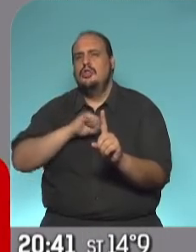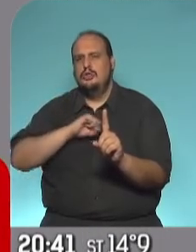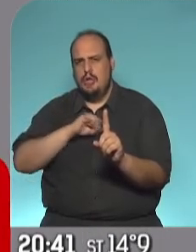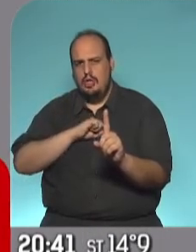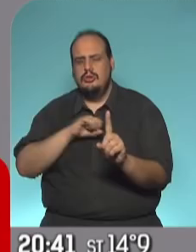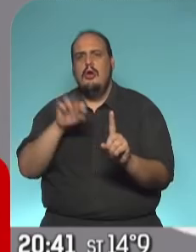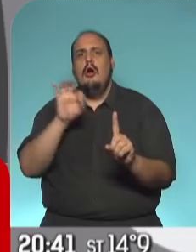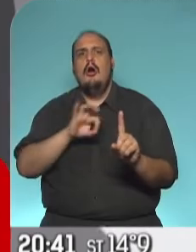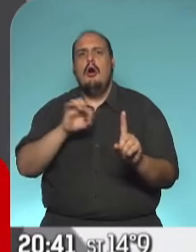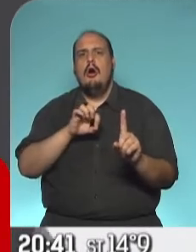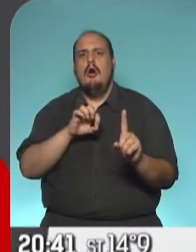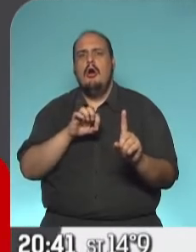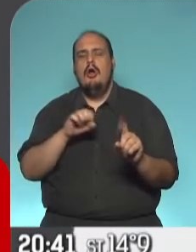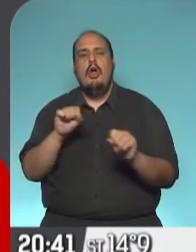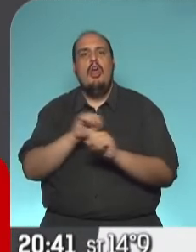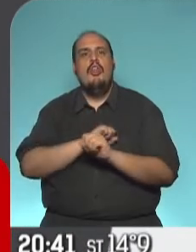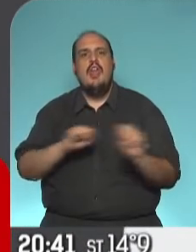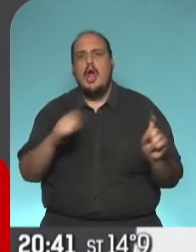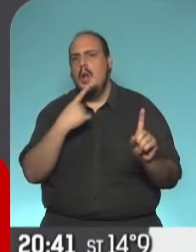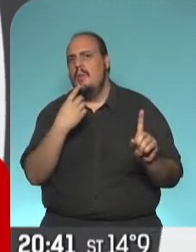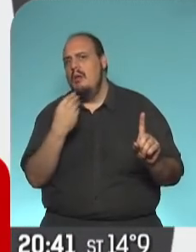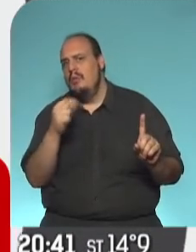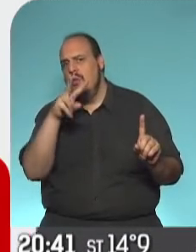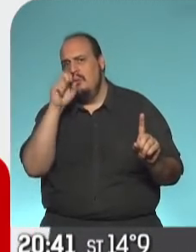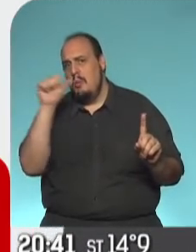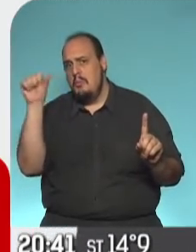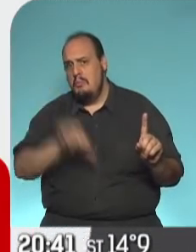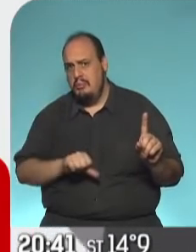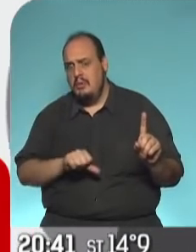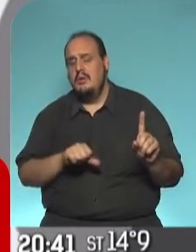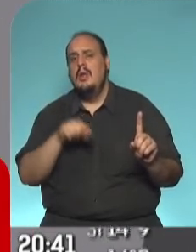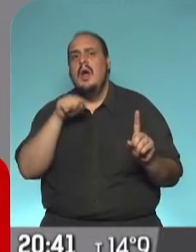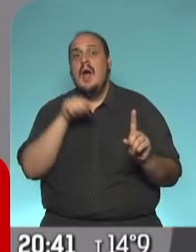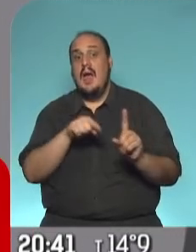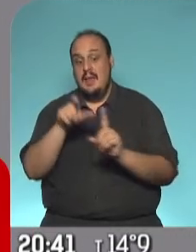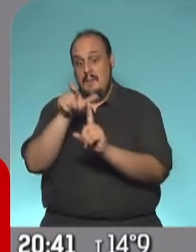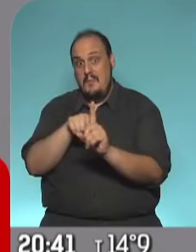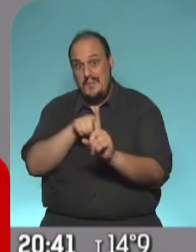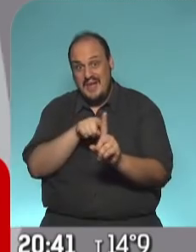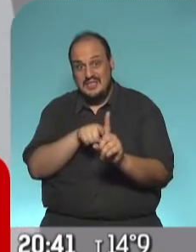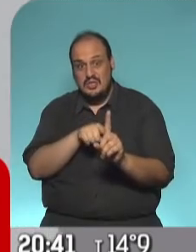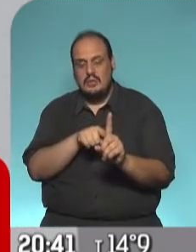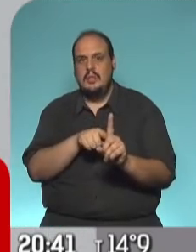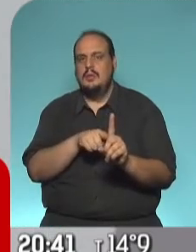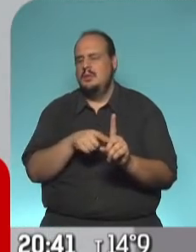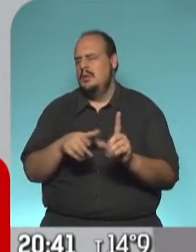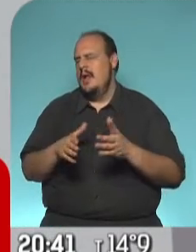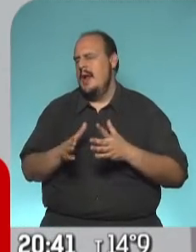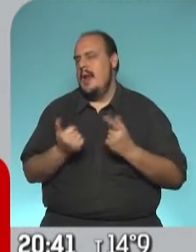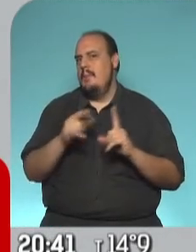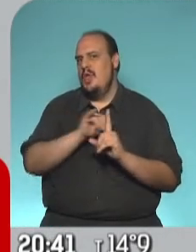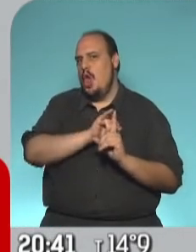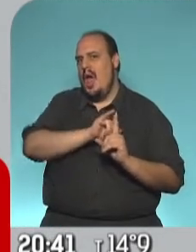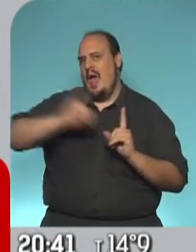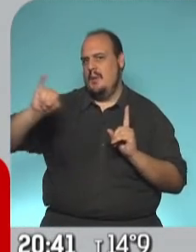una desaparición súbita o alteración en el gusto o en el olfato, en ese momento el contacto estrecho tiene que avisar o el sistema de salud que lo